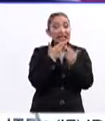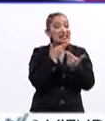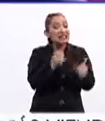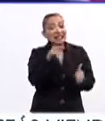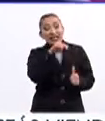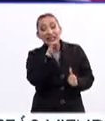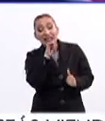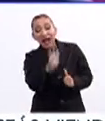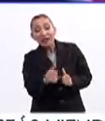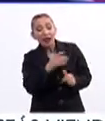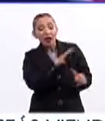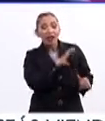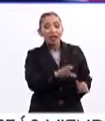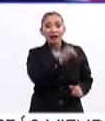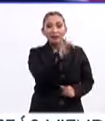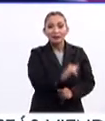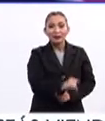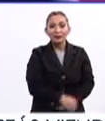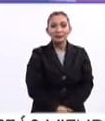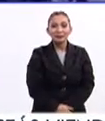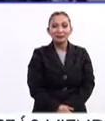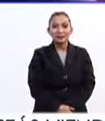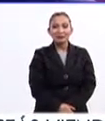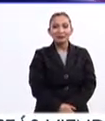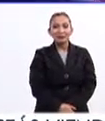ningún aspirante rechazado.